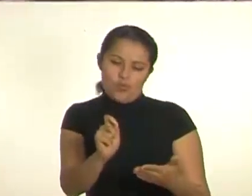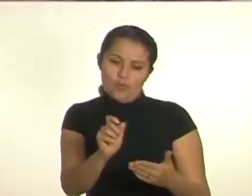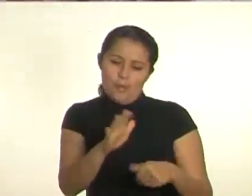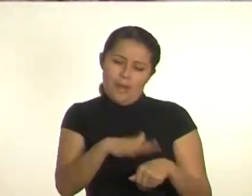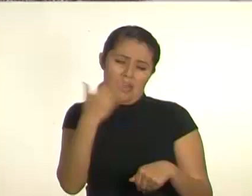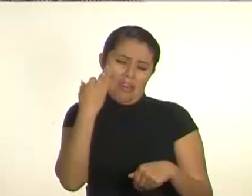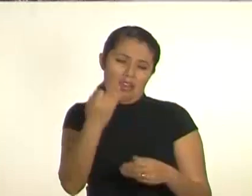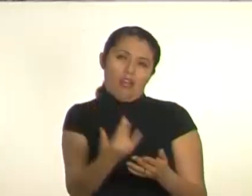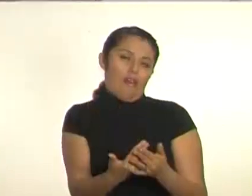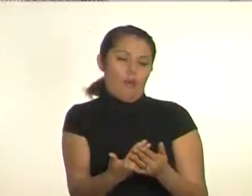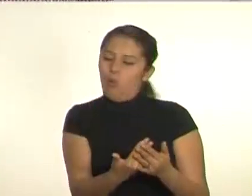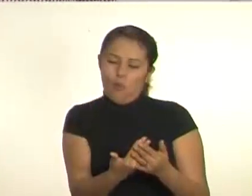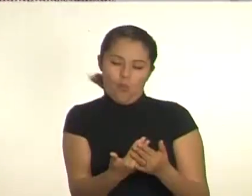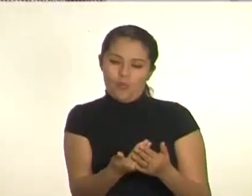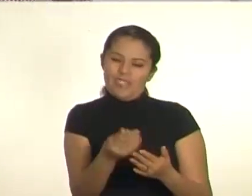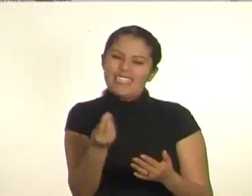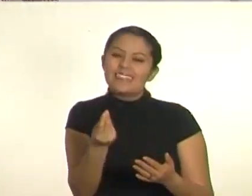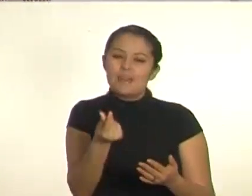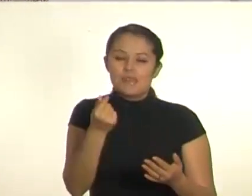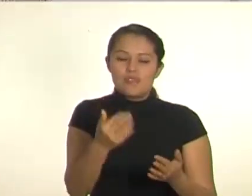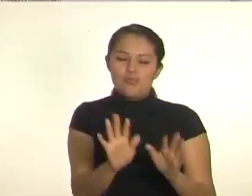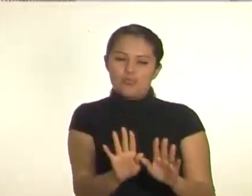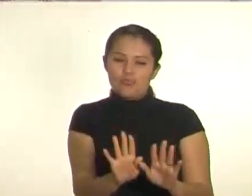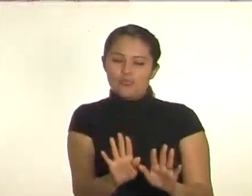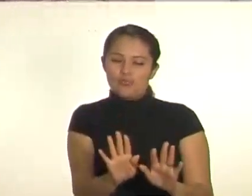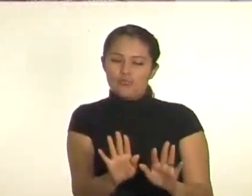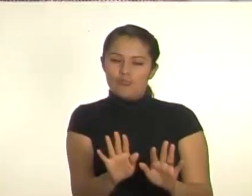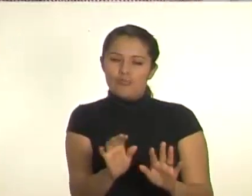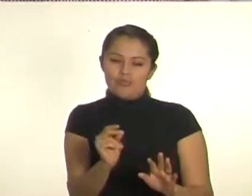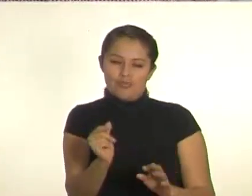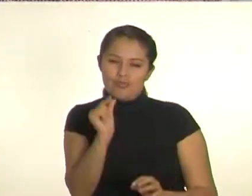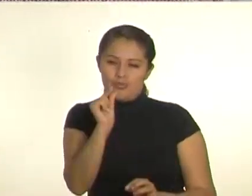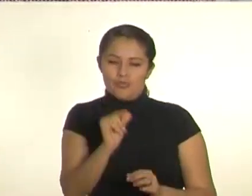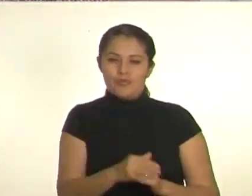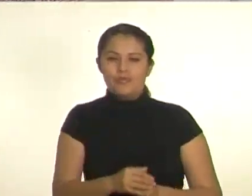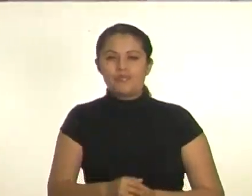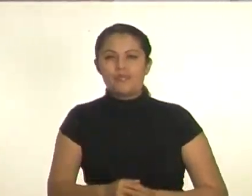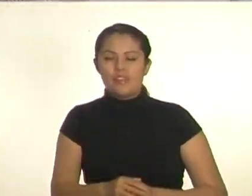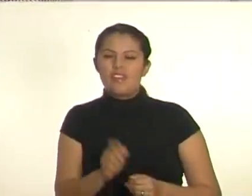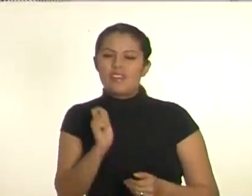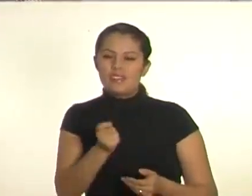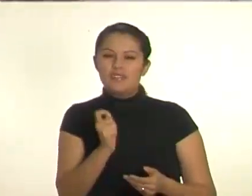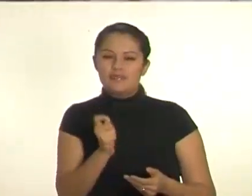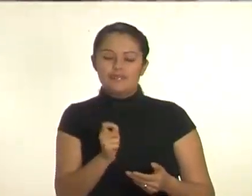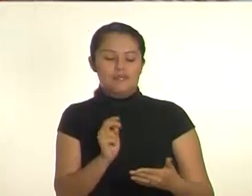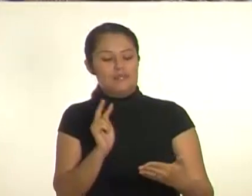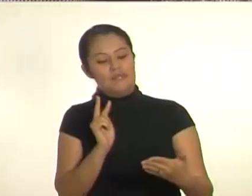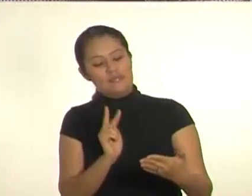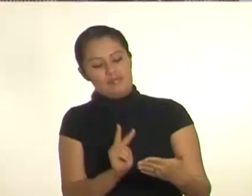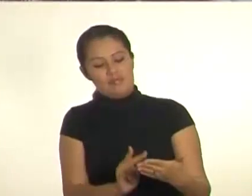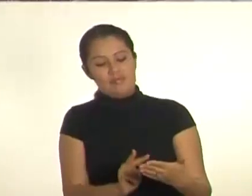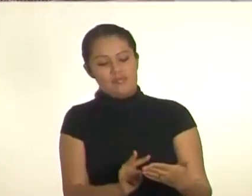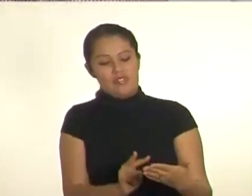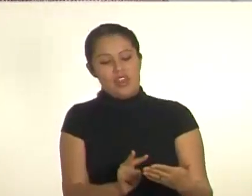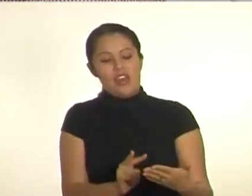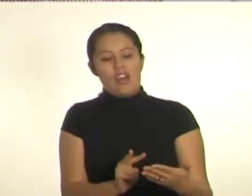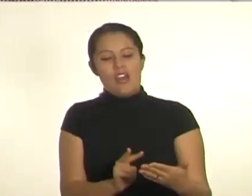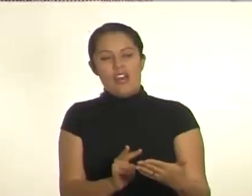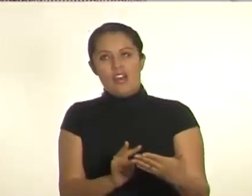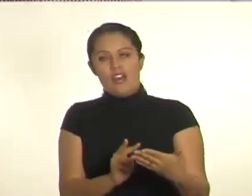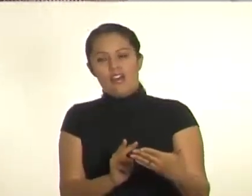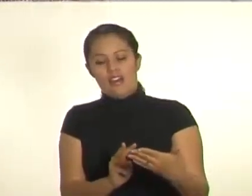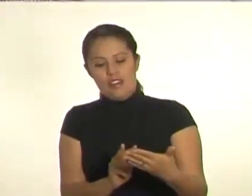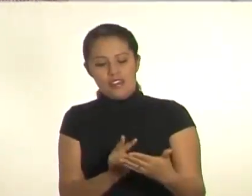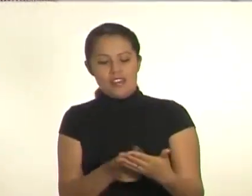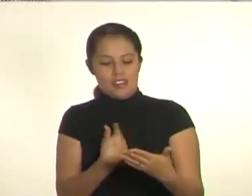que la coma. Eso nos va a permitir expresar las ideas de una mejor forma. Para